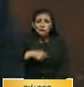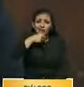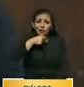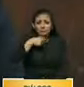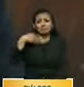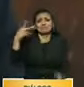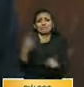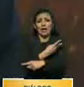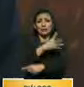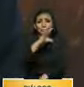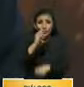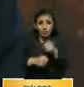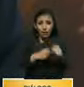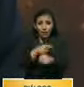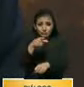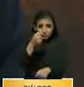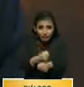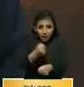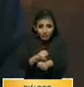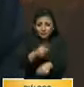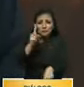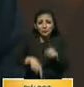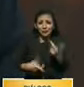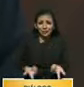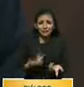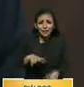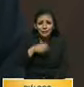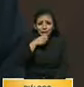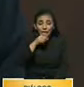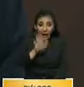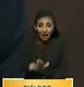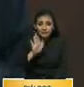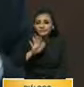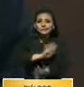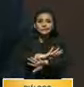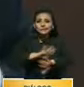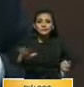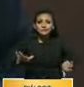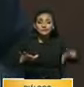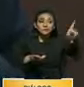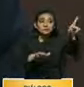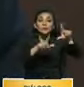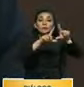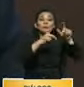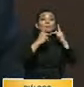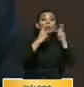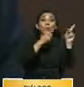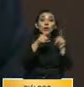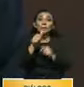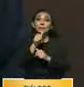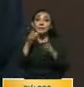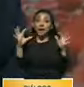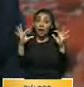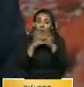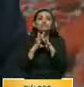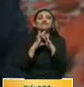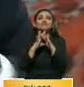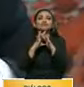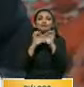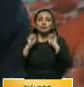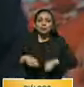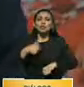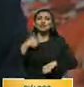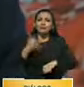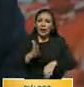50 o en adelante. Vamos a acabar con ese modelo de odio. Sabemos cómo hacerlo. Me he preparado